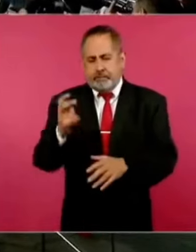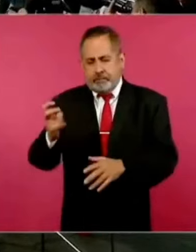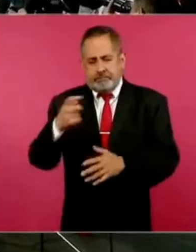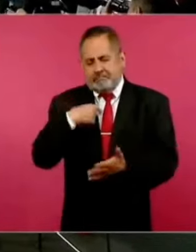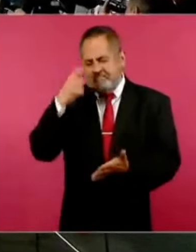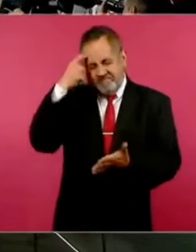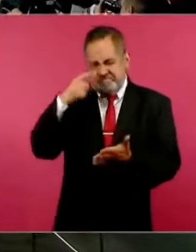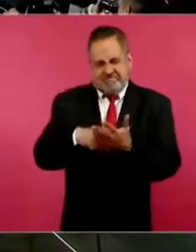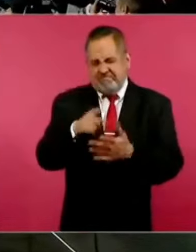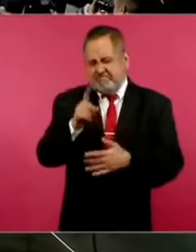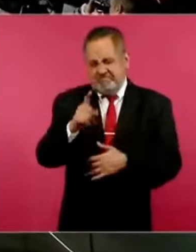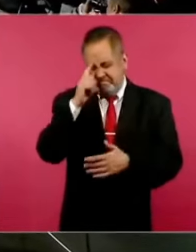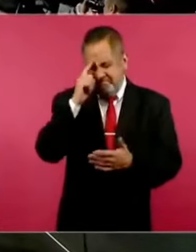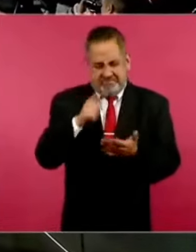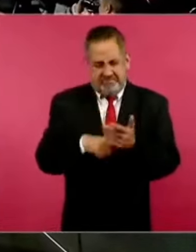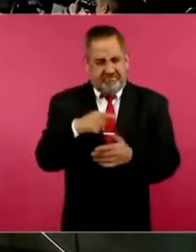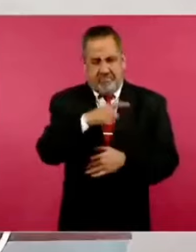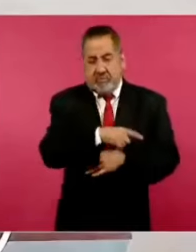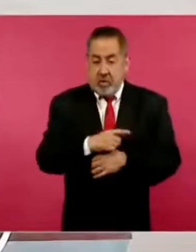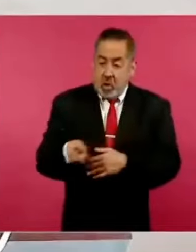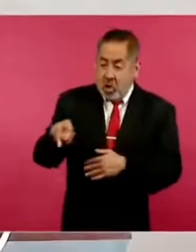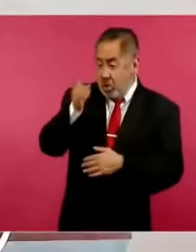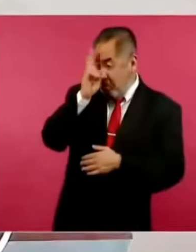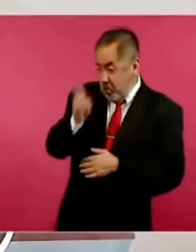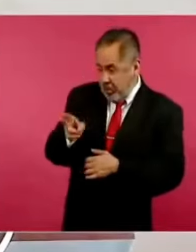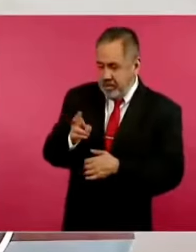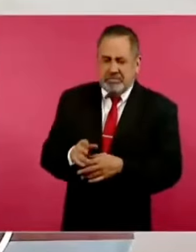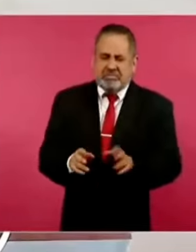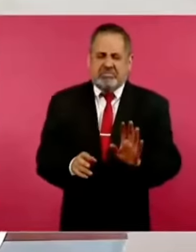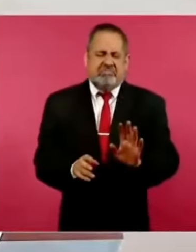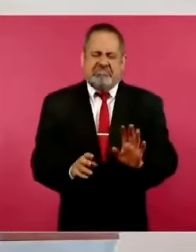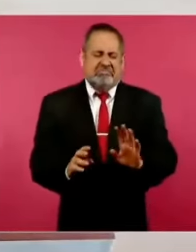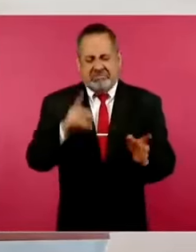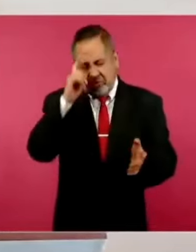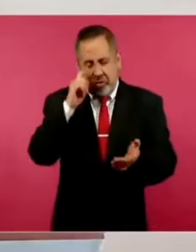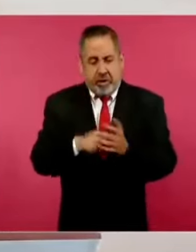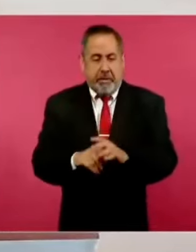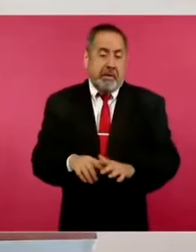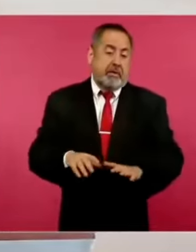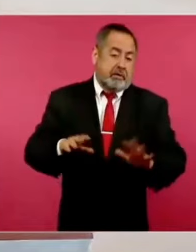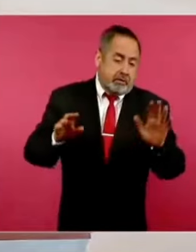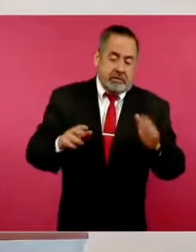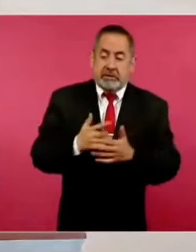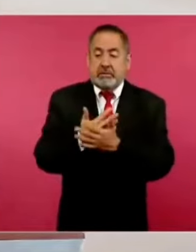atrevan a prohibirlo, pero vamos a